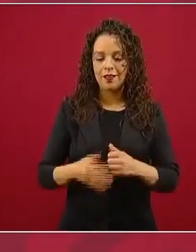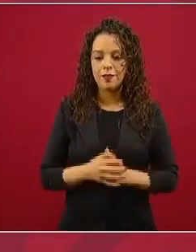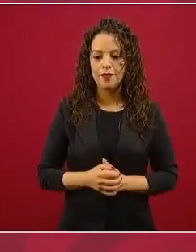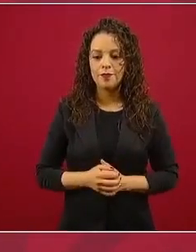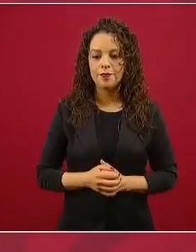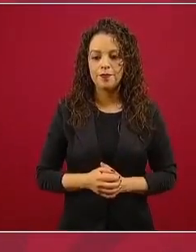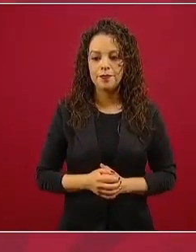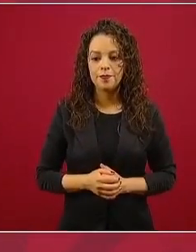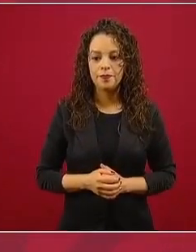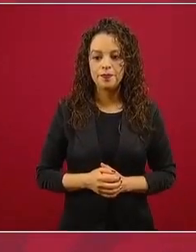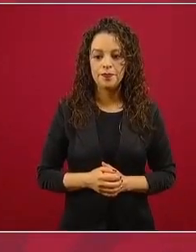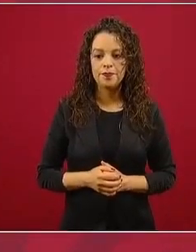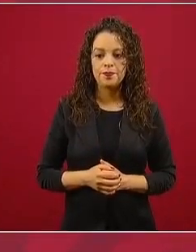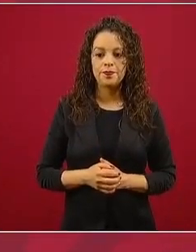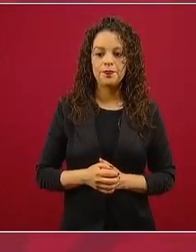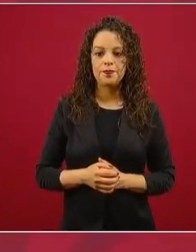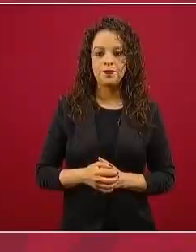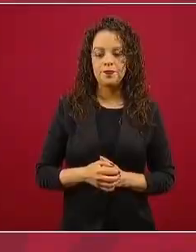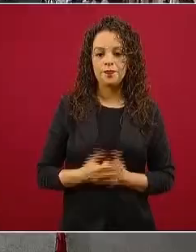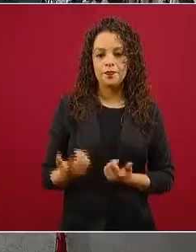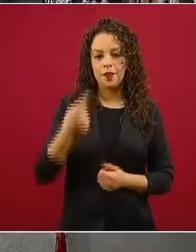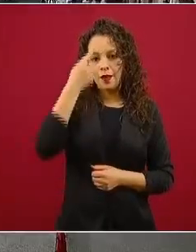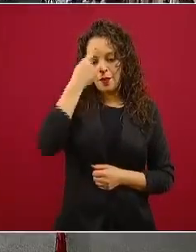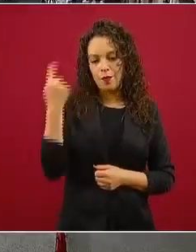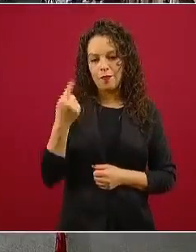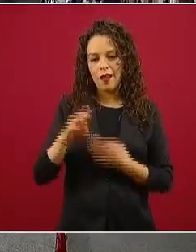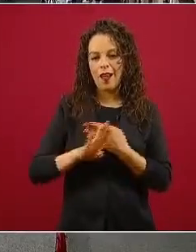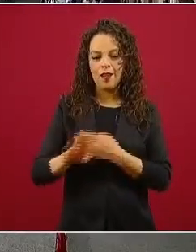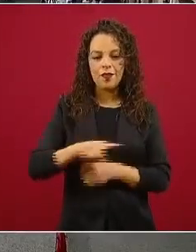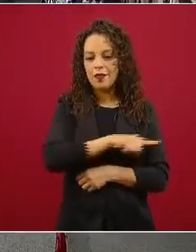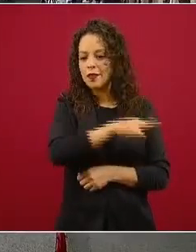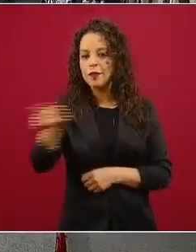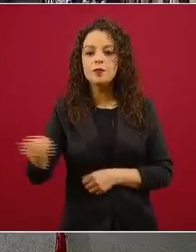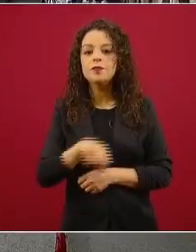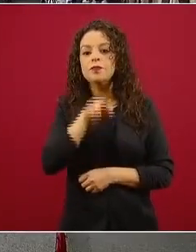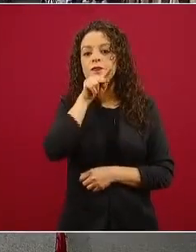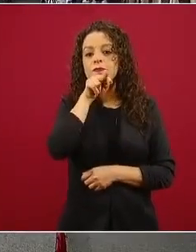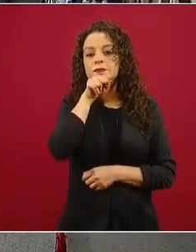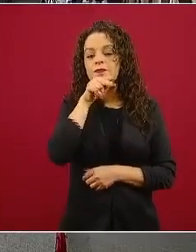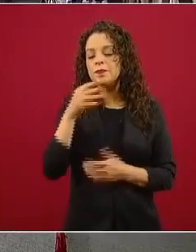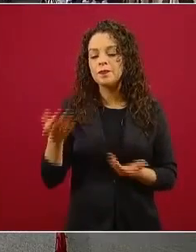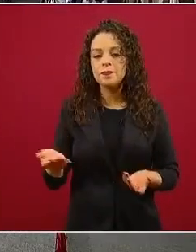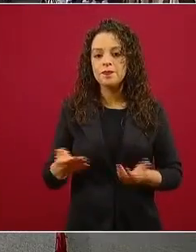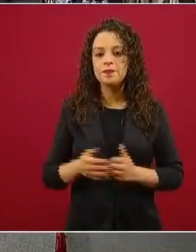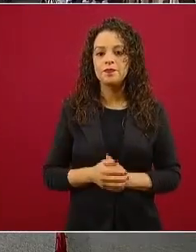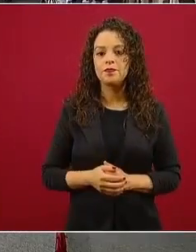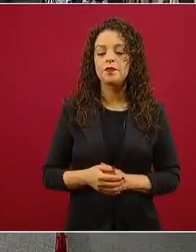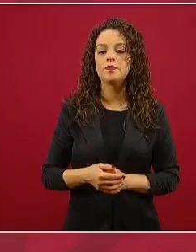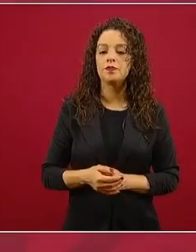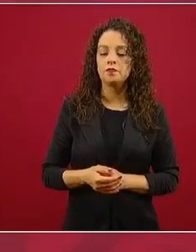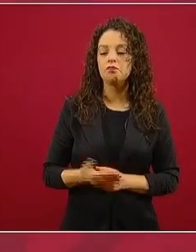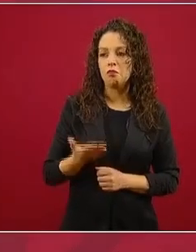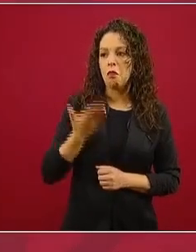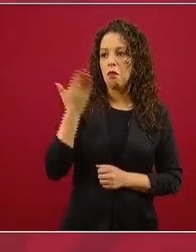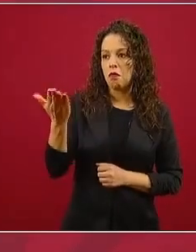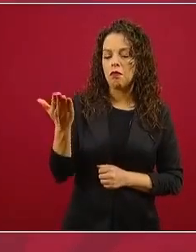no haya preocupación. Se le solicitó permiso